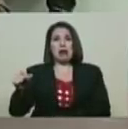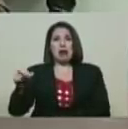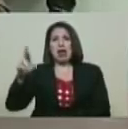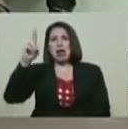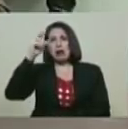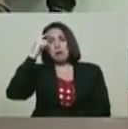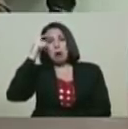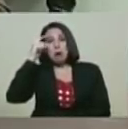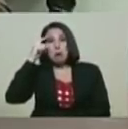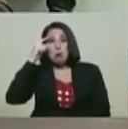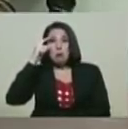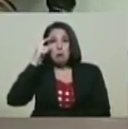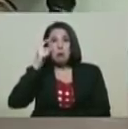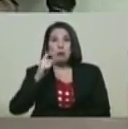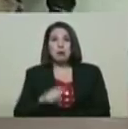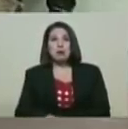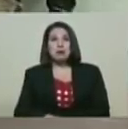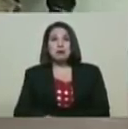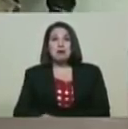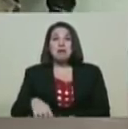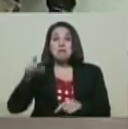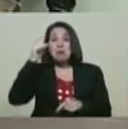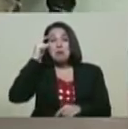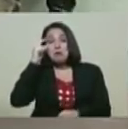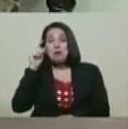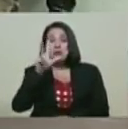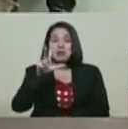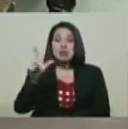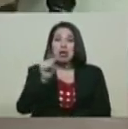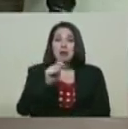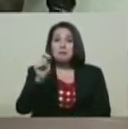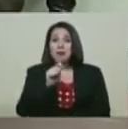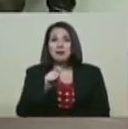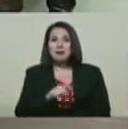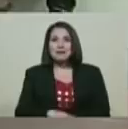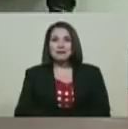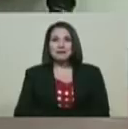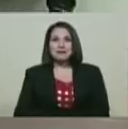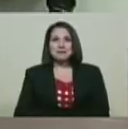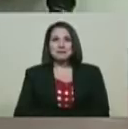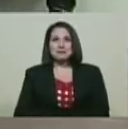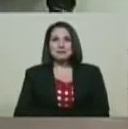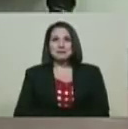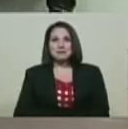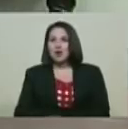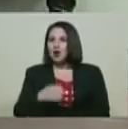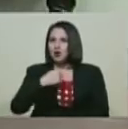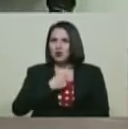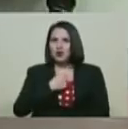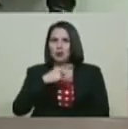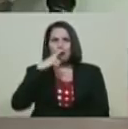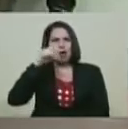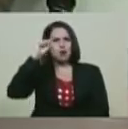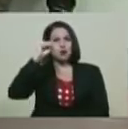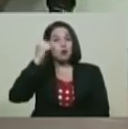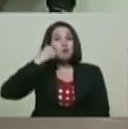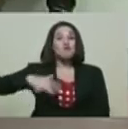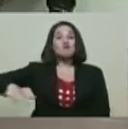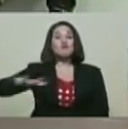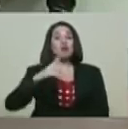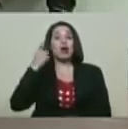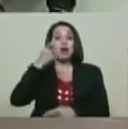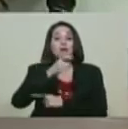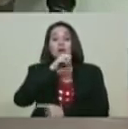acuerdan? Maduro, te quedan 3 meses, Maduro. No es Maduro, vale, es un pueblo, es un